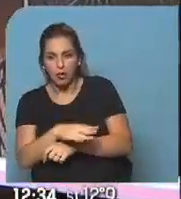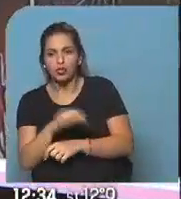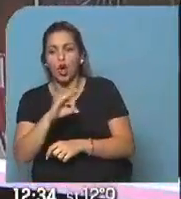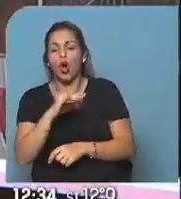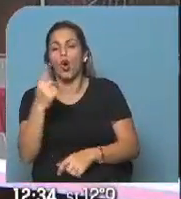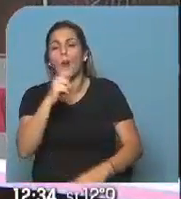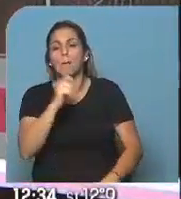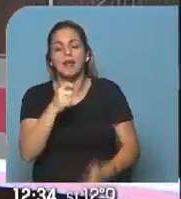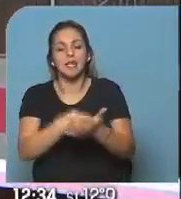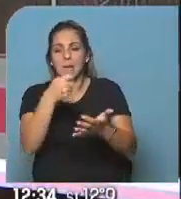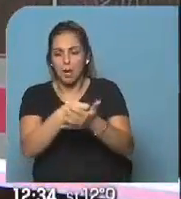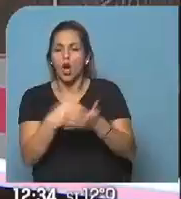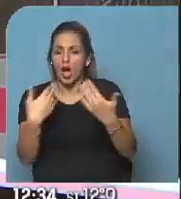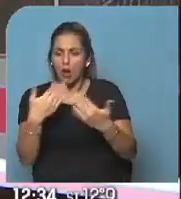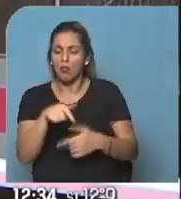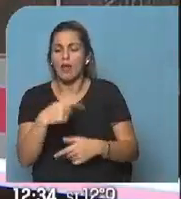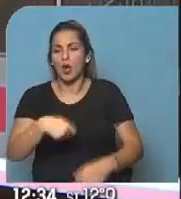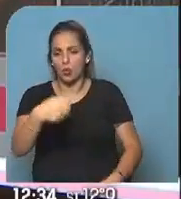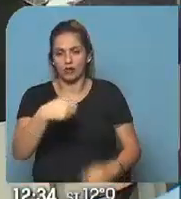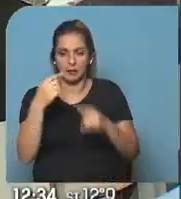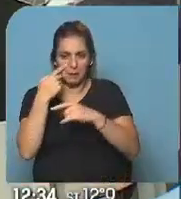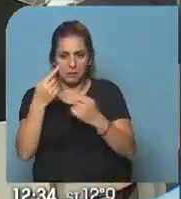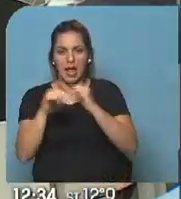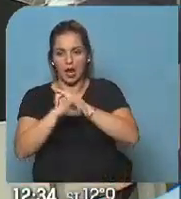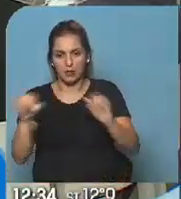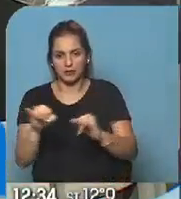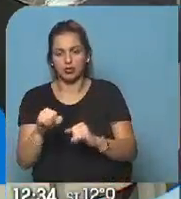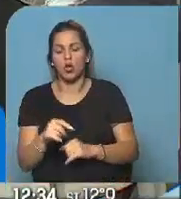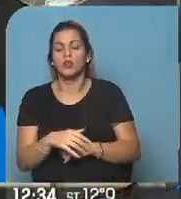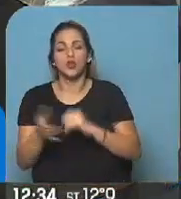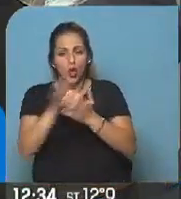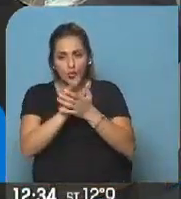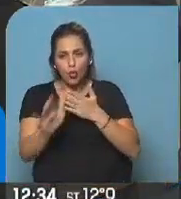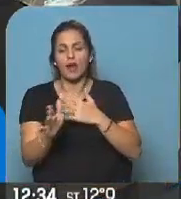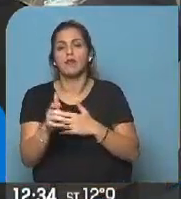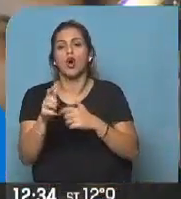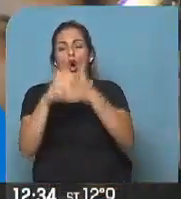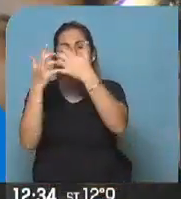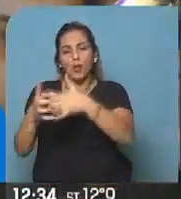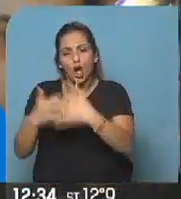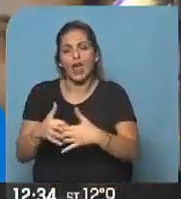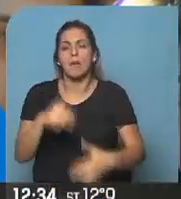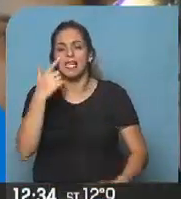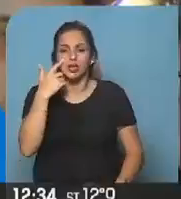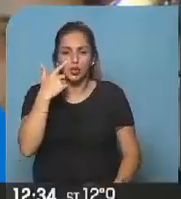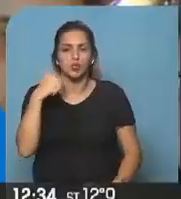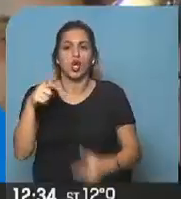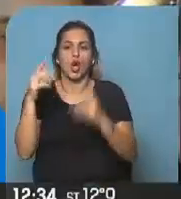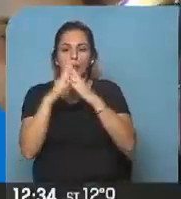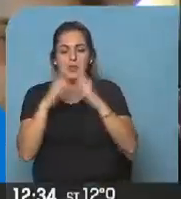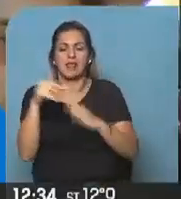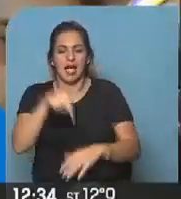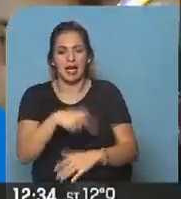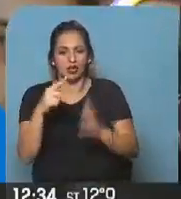podrá abonar en cuotas. Este fue el anuncio. Se anunció el relanzamiento de los programas del Instituto de la Vivienda de la